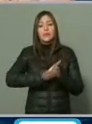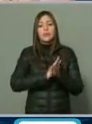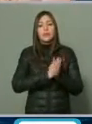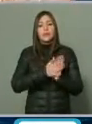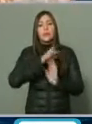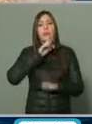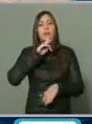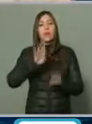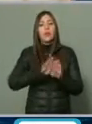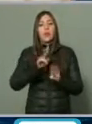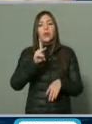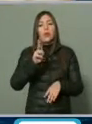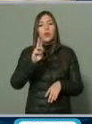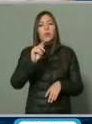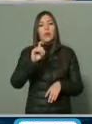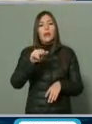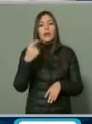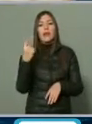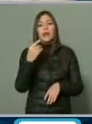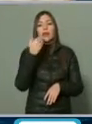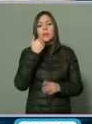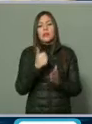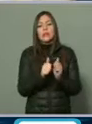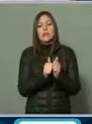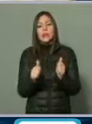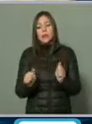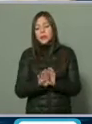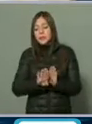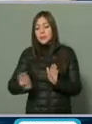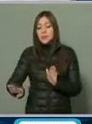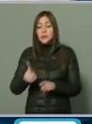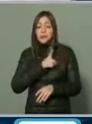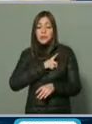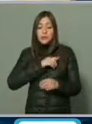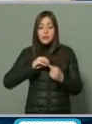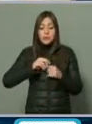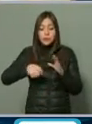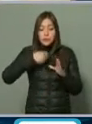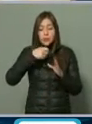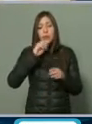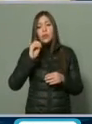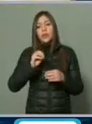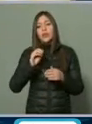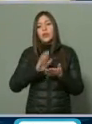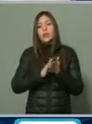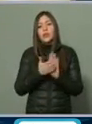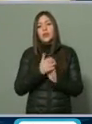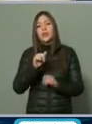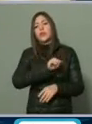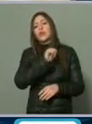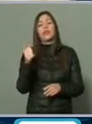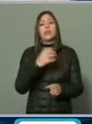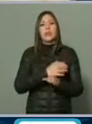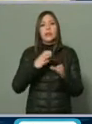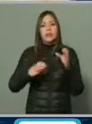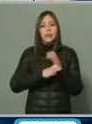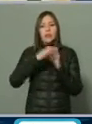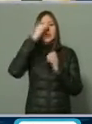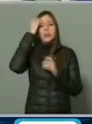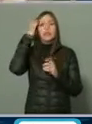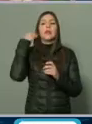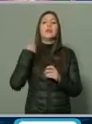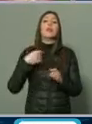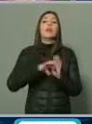calidad biológica de la proteína que si lo comemos por separado. Oye, Otro Alicia, ejemplo, nada más termino dime. con esto, así eres tan amable. Otro ejemplo, vamos a